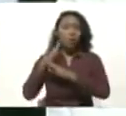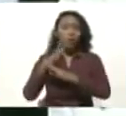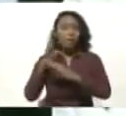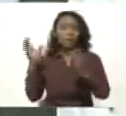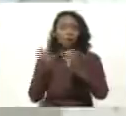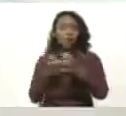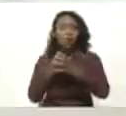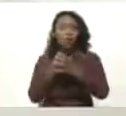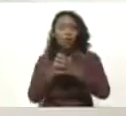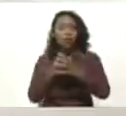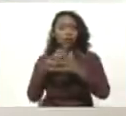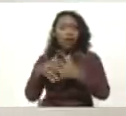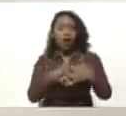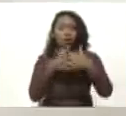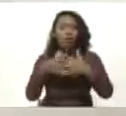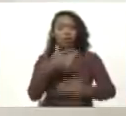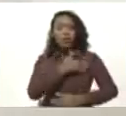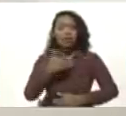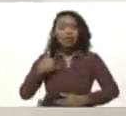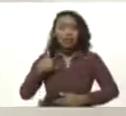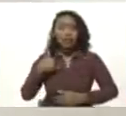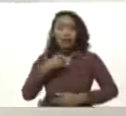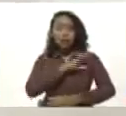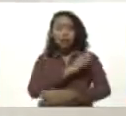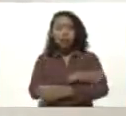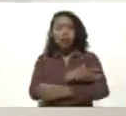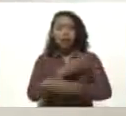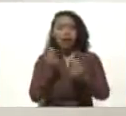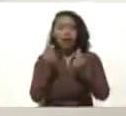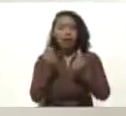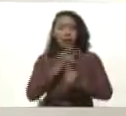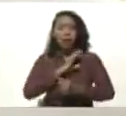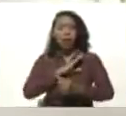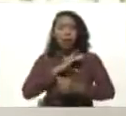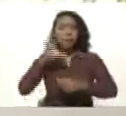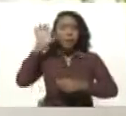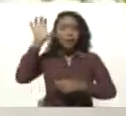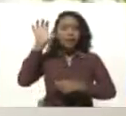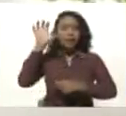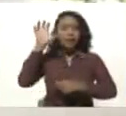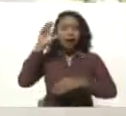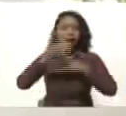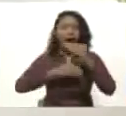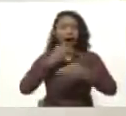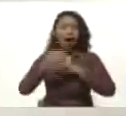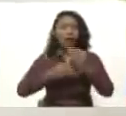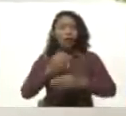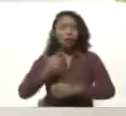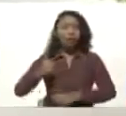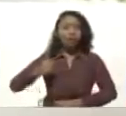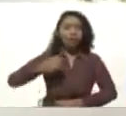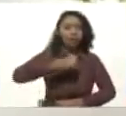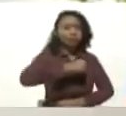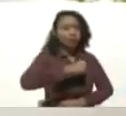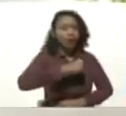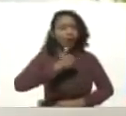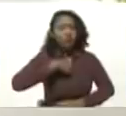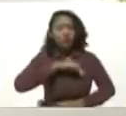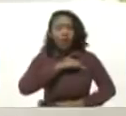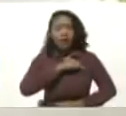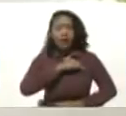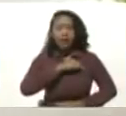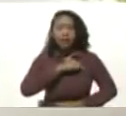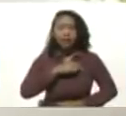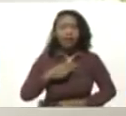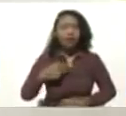de Estados Unidos, que desea apoderarse de la riqueza del país. Rodeemos con un escudo humano a nuestro presidente